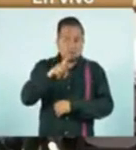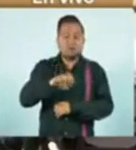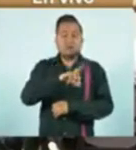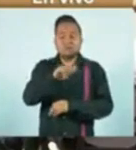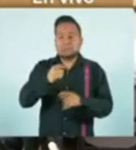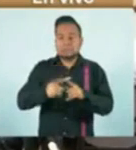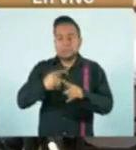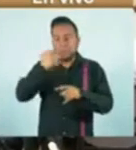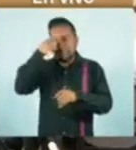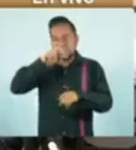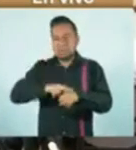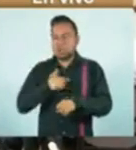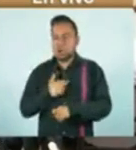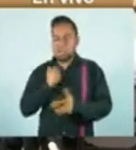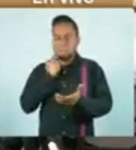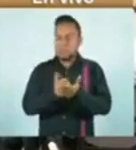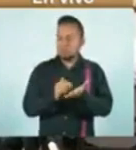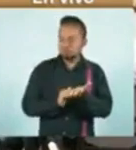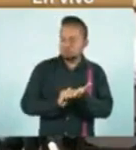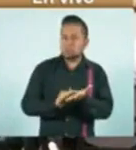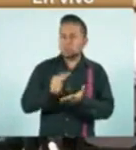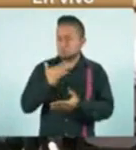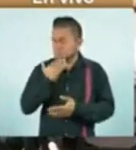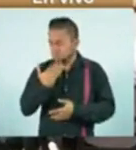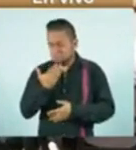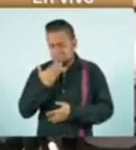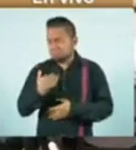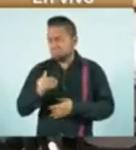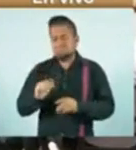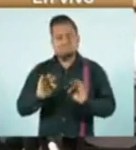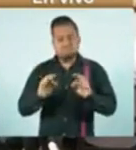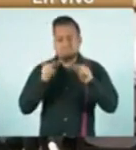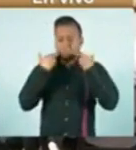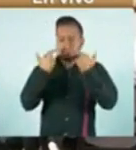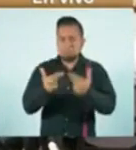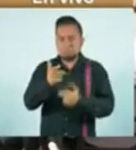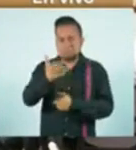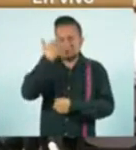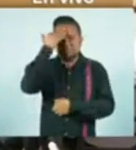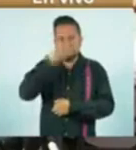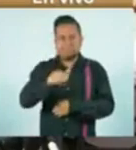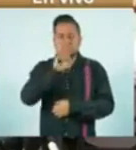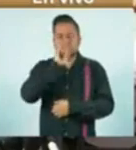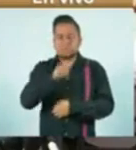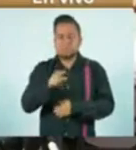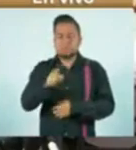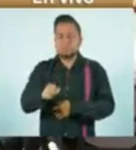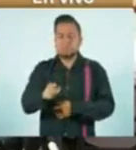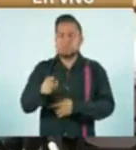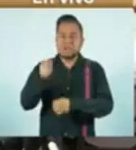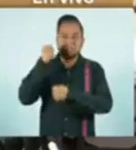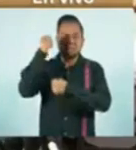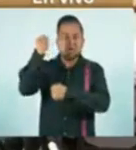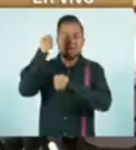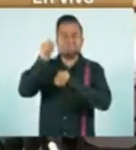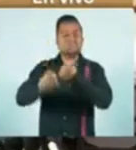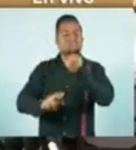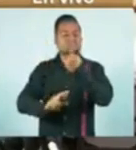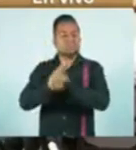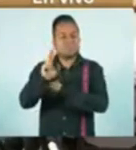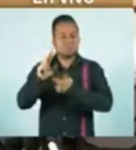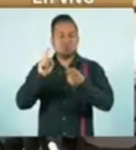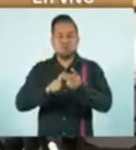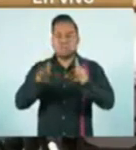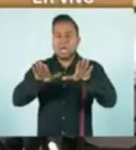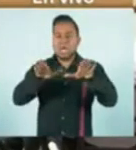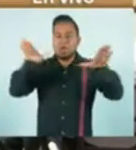manos extranjeras. La verdad es que fue muy provechosa la reunión. Como ustedes saben, ya también el plantón que estaba en el